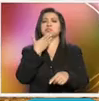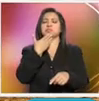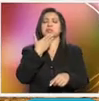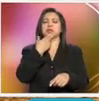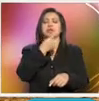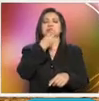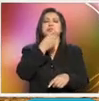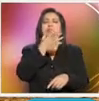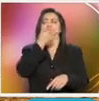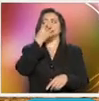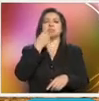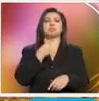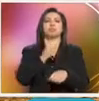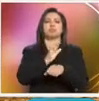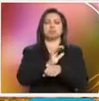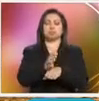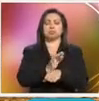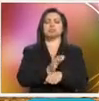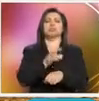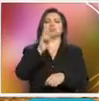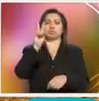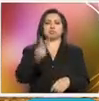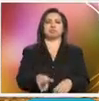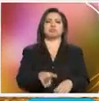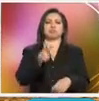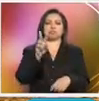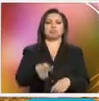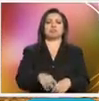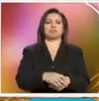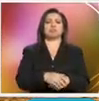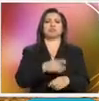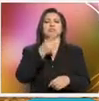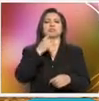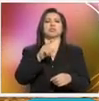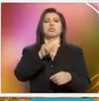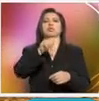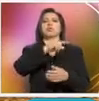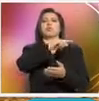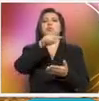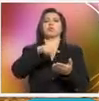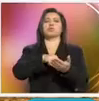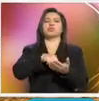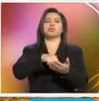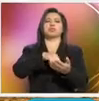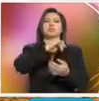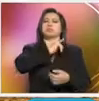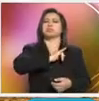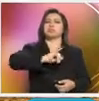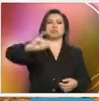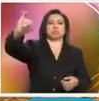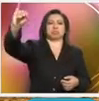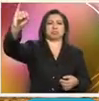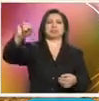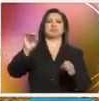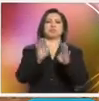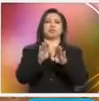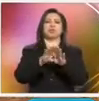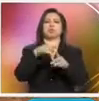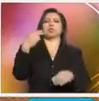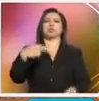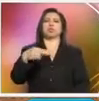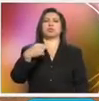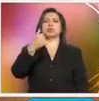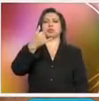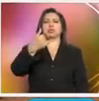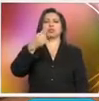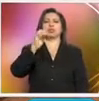recomiendo mucho. Y hay películas de lugares tan lejanos como Yemen, que pues estaría padre ir a ver un